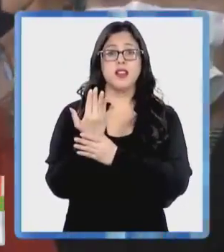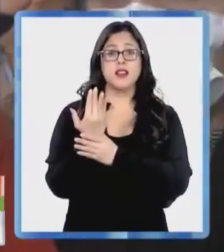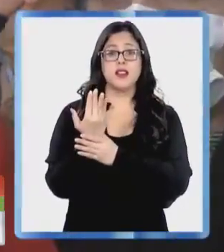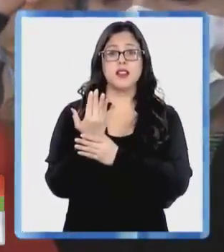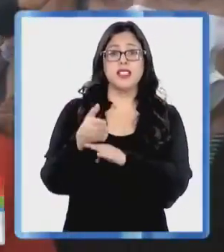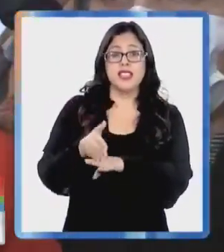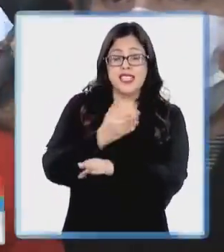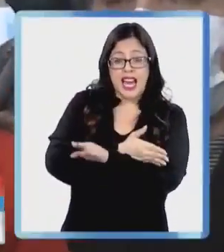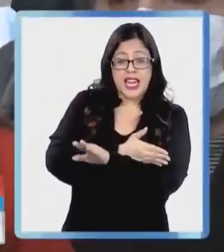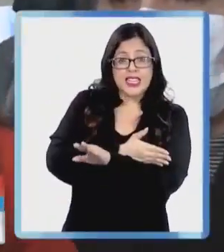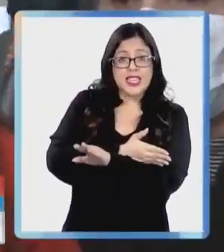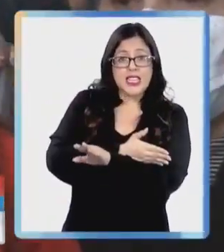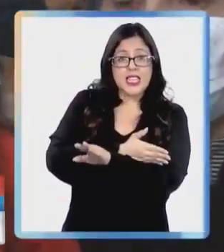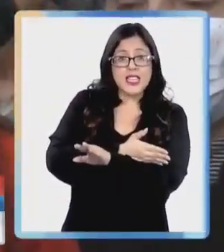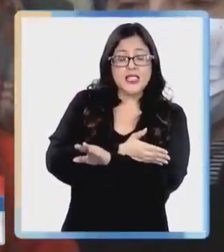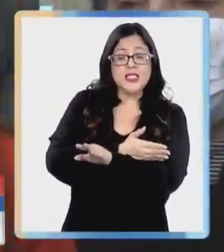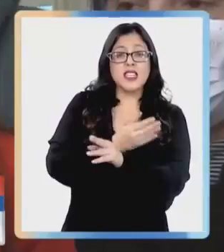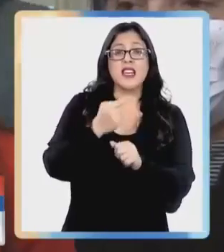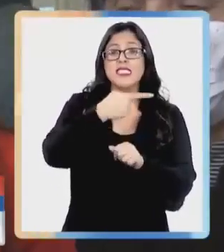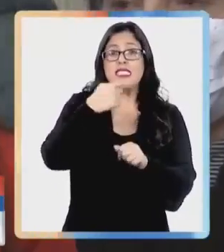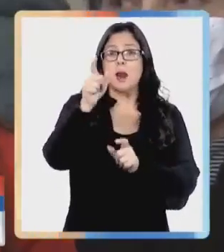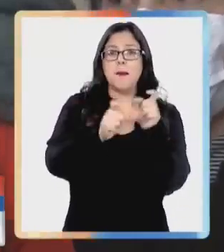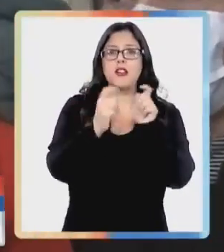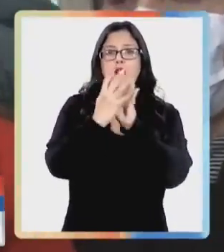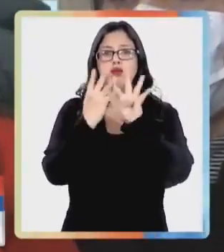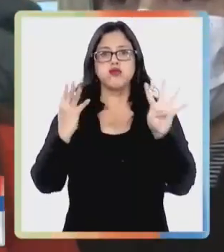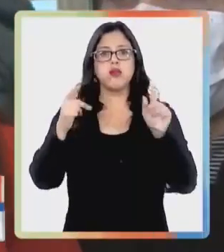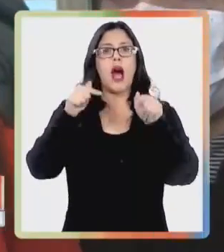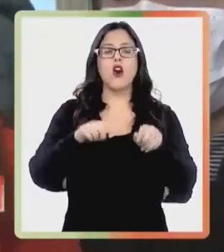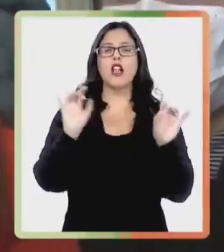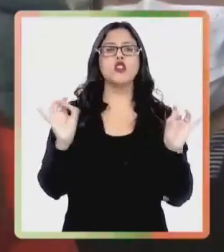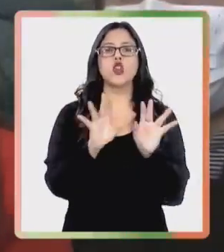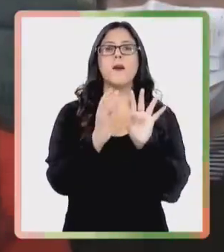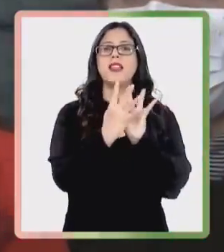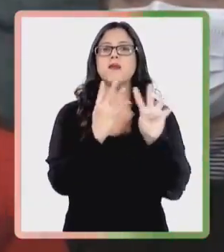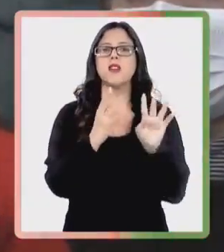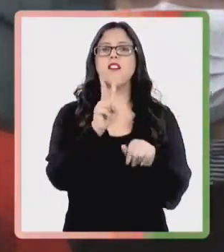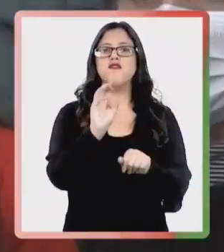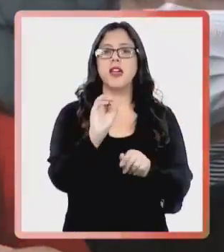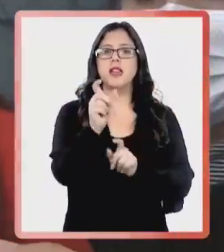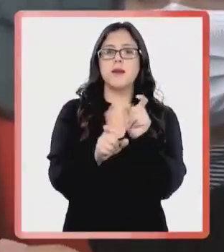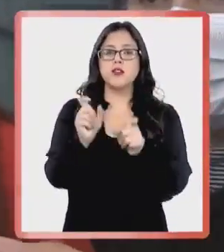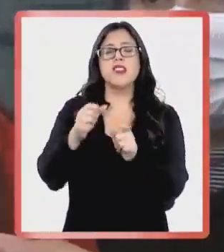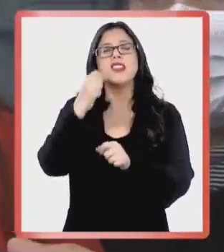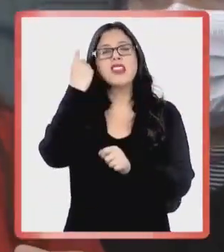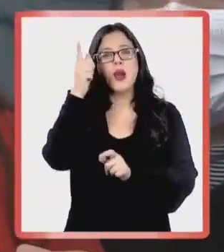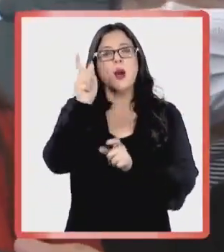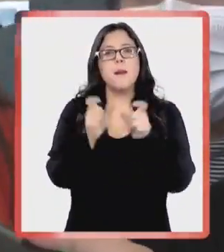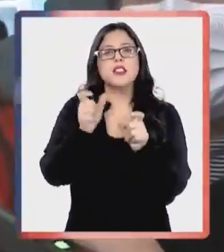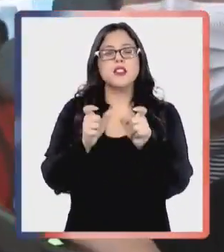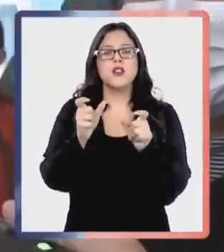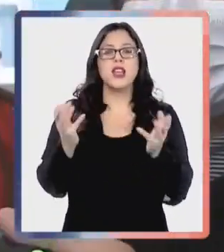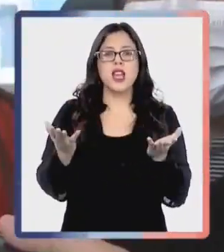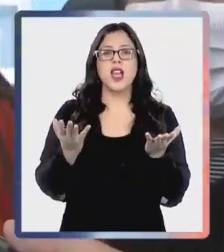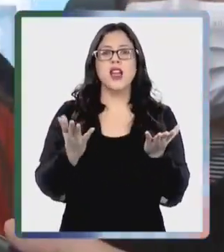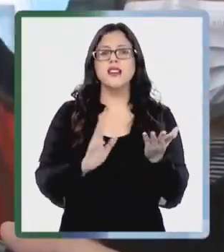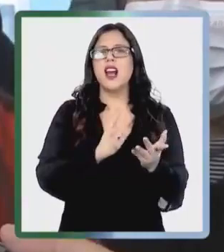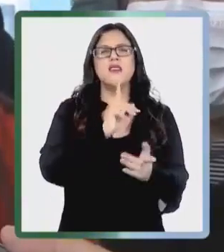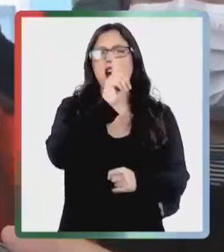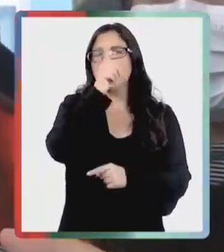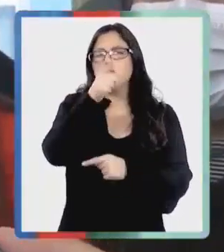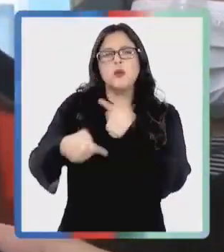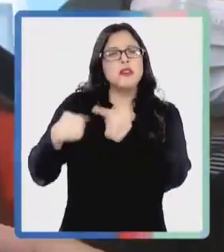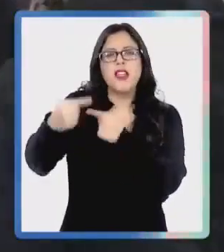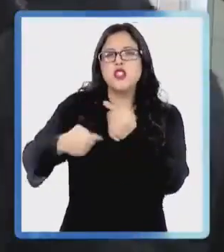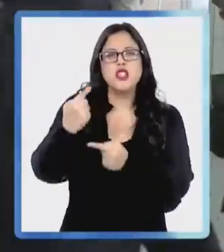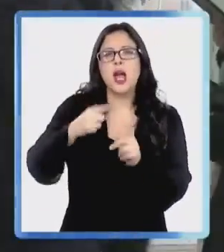de implementar eso habían filas de 100 personas, hoy día las filas son de 20 personas. Nosotros entendemos que hay personas que son más apegadas a lo tradicional